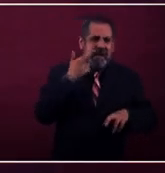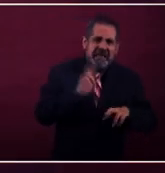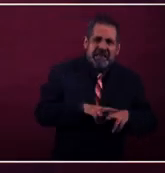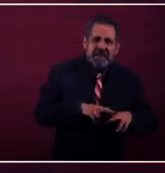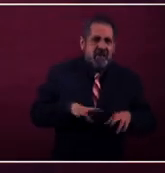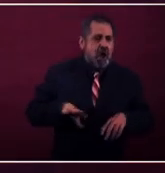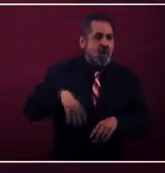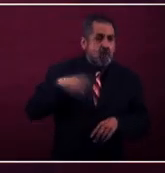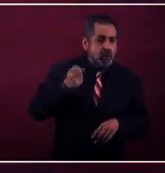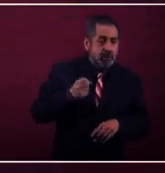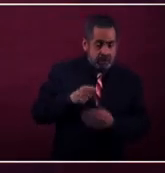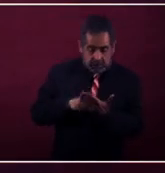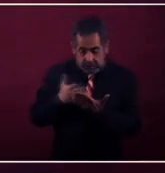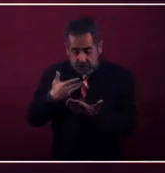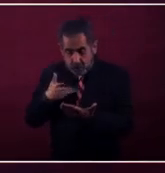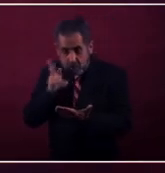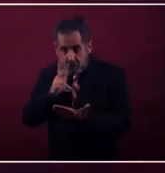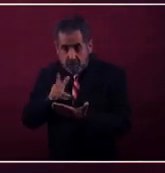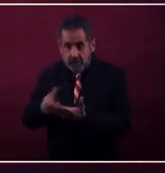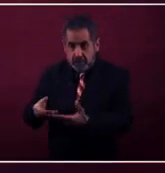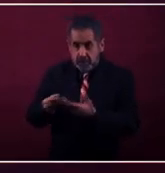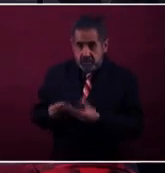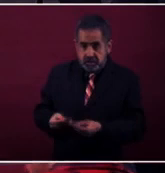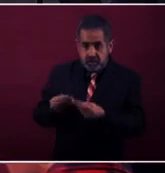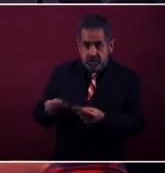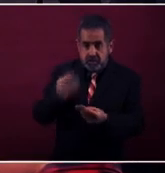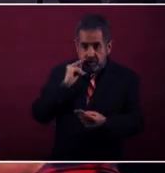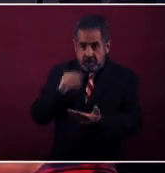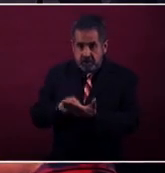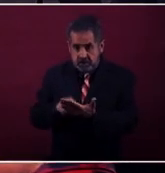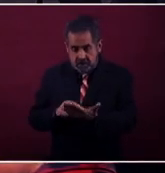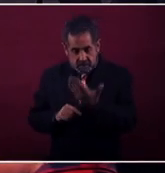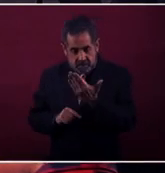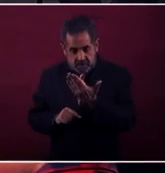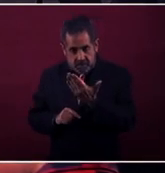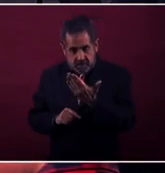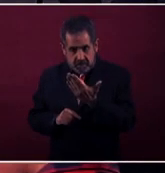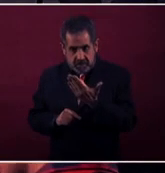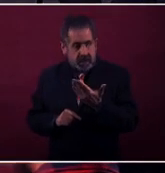y tenemos las pruebas. Aquí me traen. Aquí me las traen.